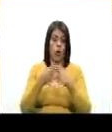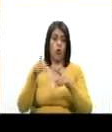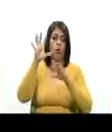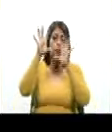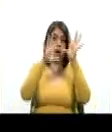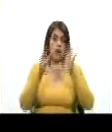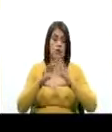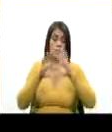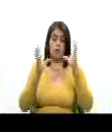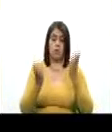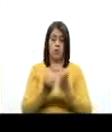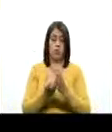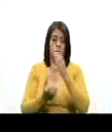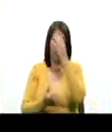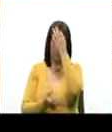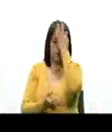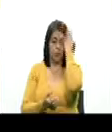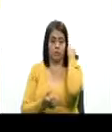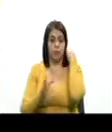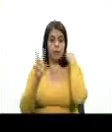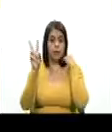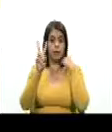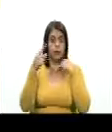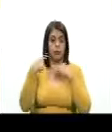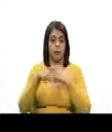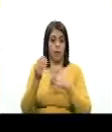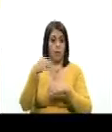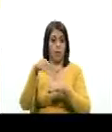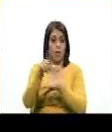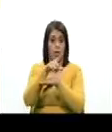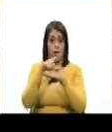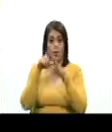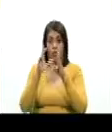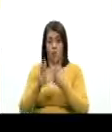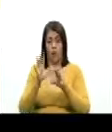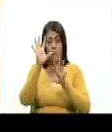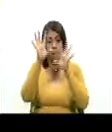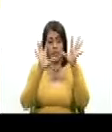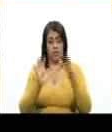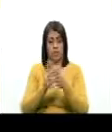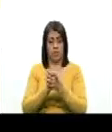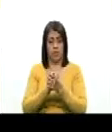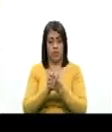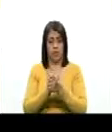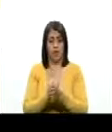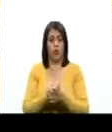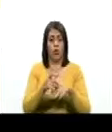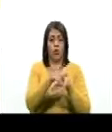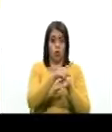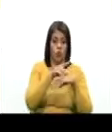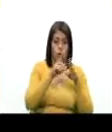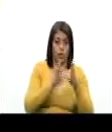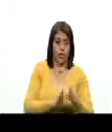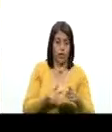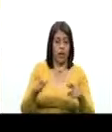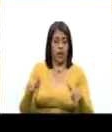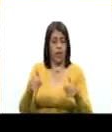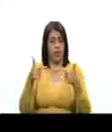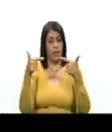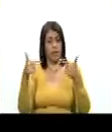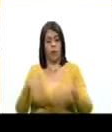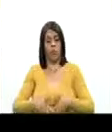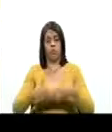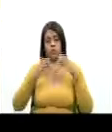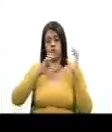mundo entero. Venezuela cuenta con más gobiernos y países amigos que con gobiernos enemigos,